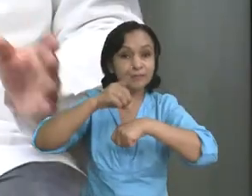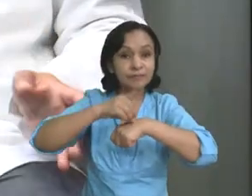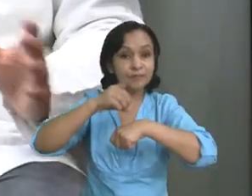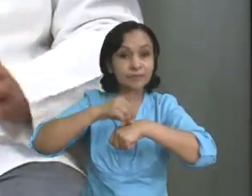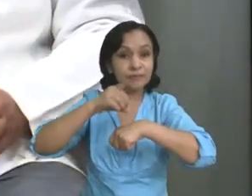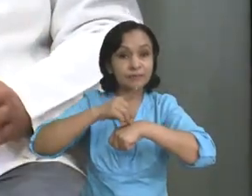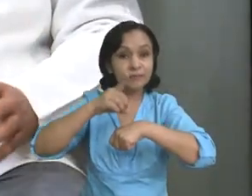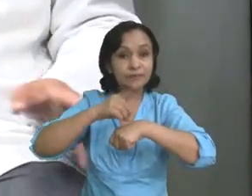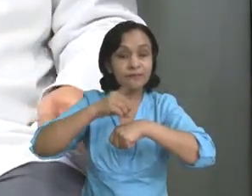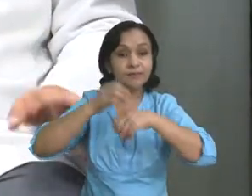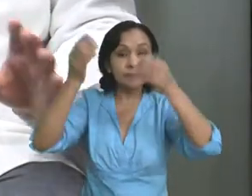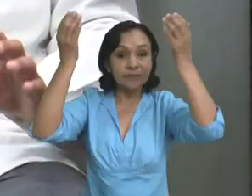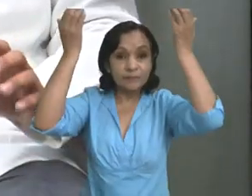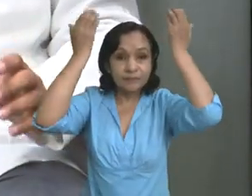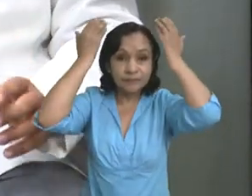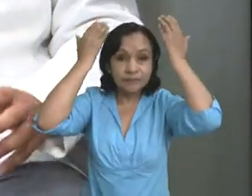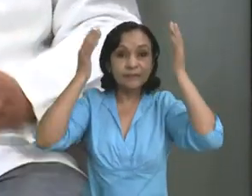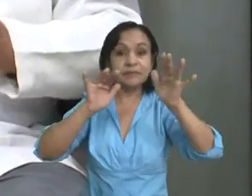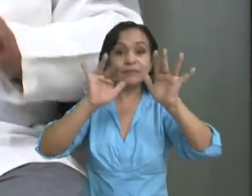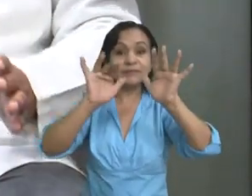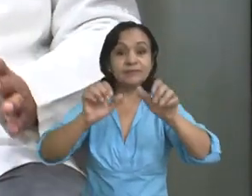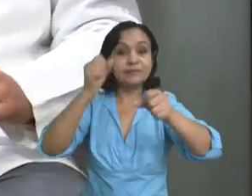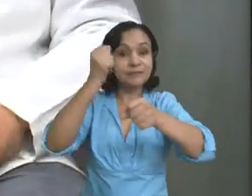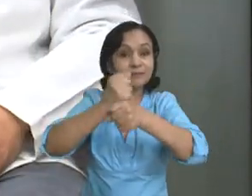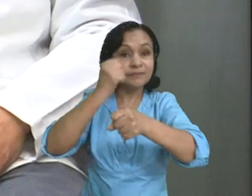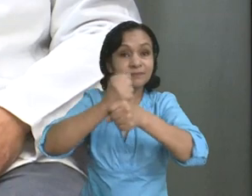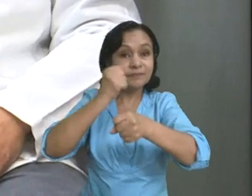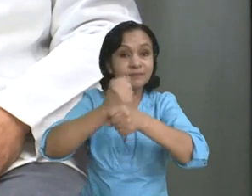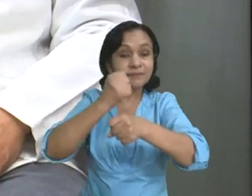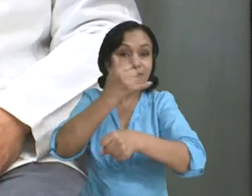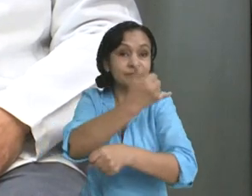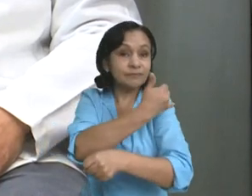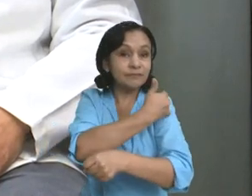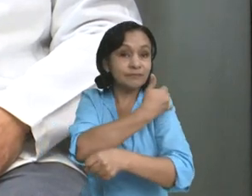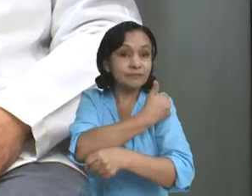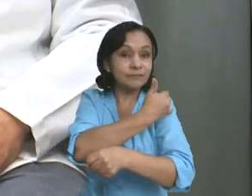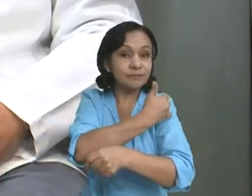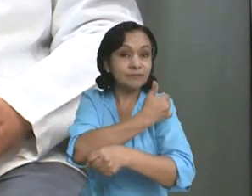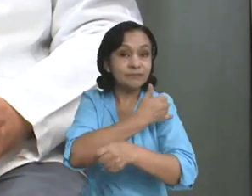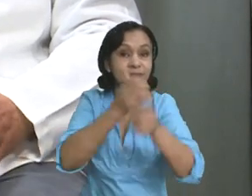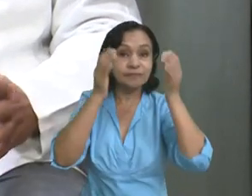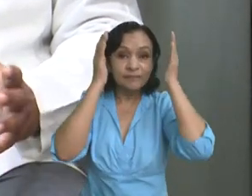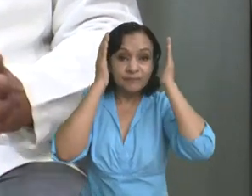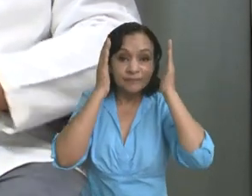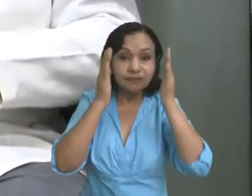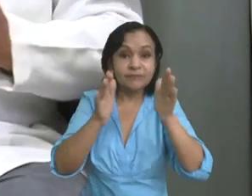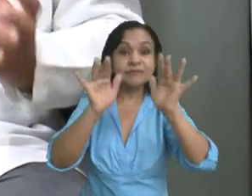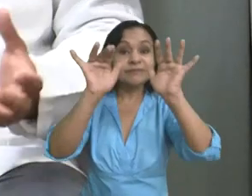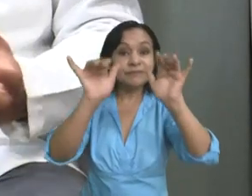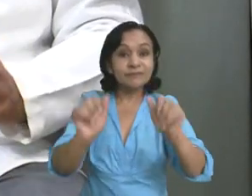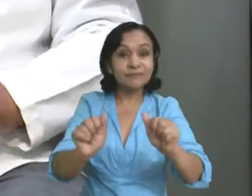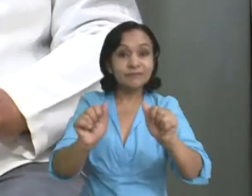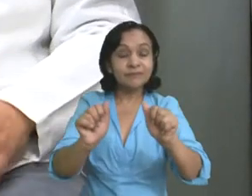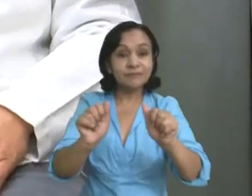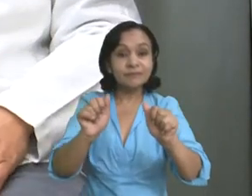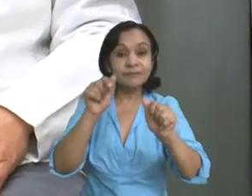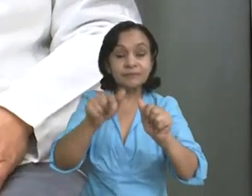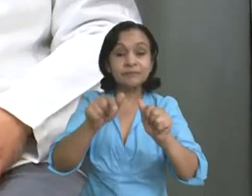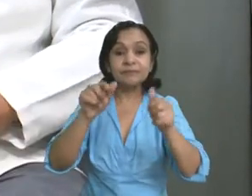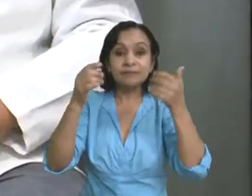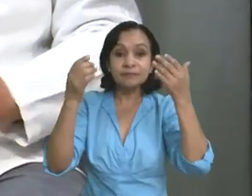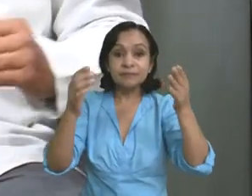fundamentalmente médicos y enfermeros, que ya están trabajando. Se destinó un hospital que están atendiendo ellos allá y bajo ese